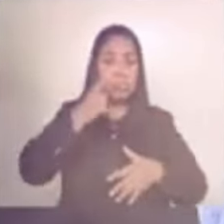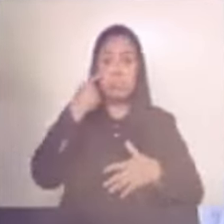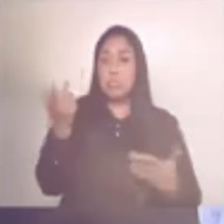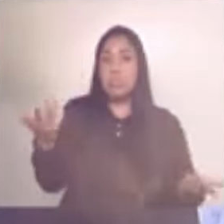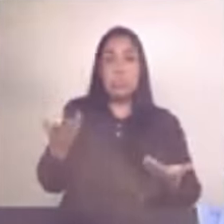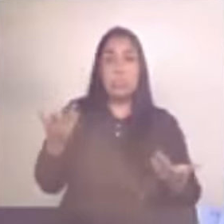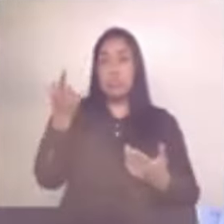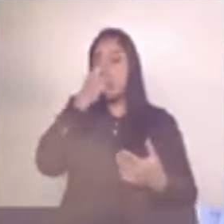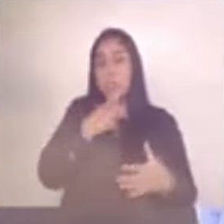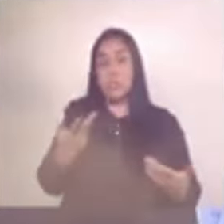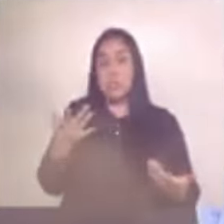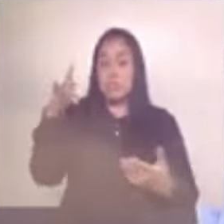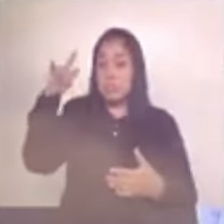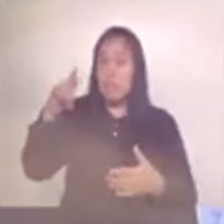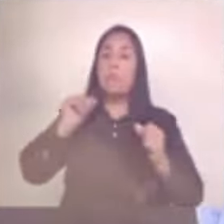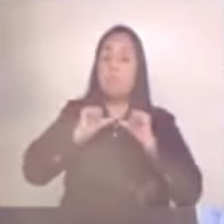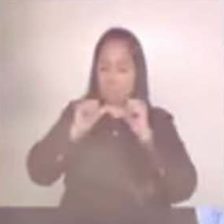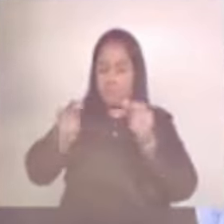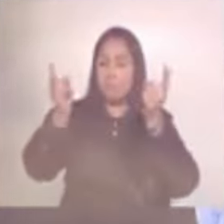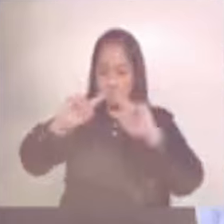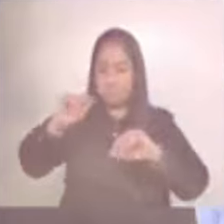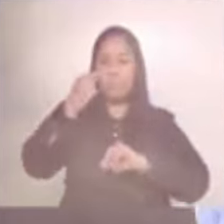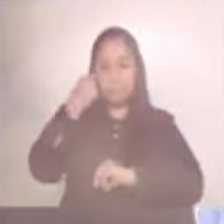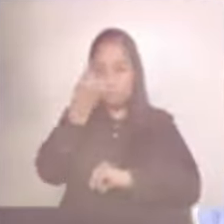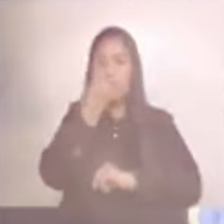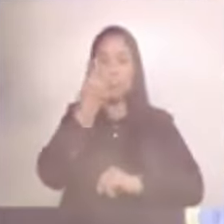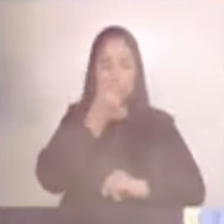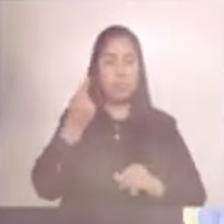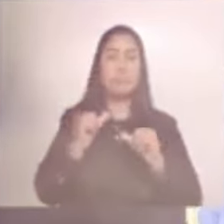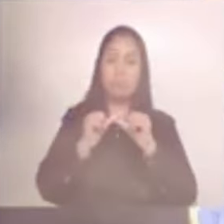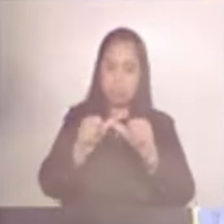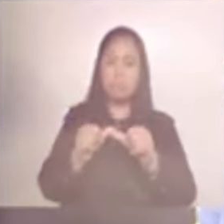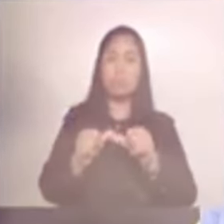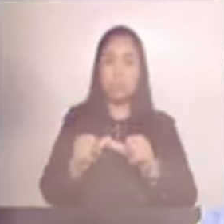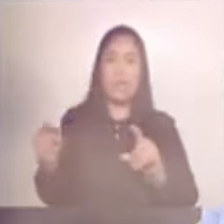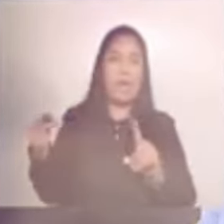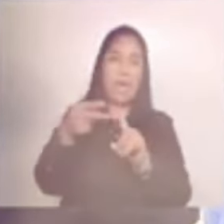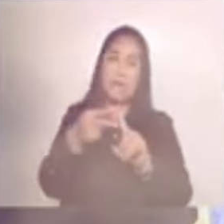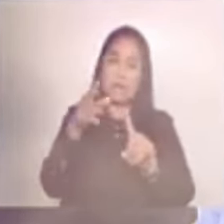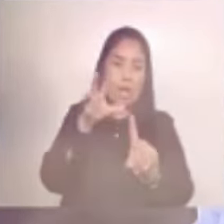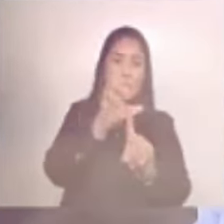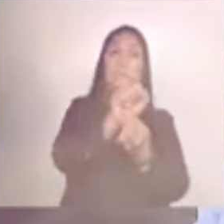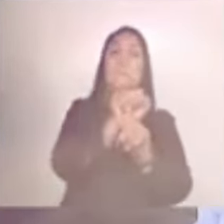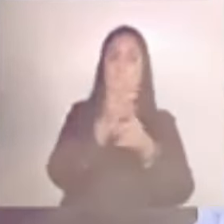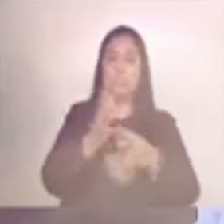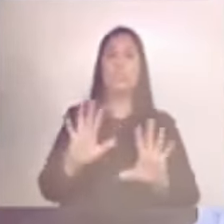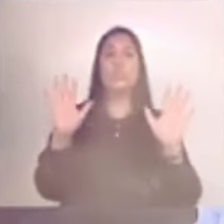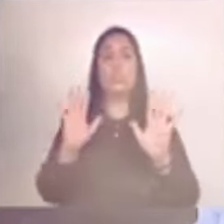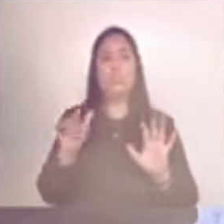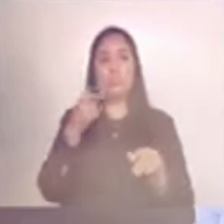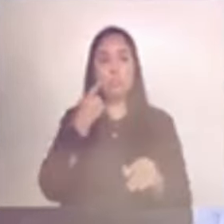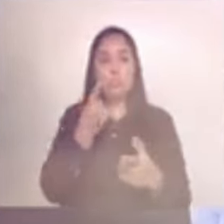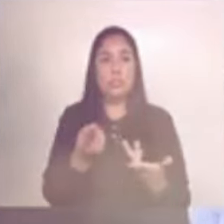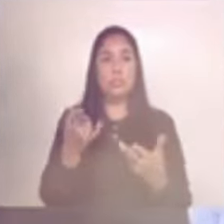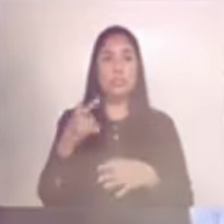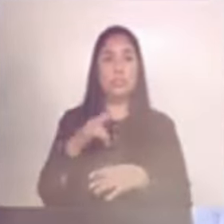pueda haber caído, pero la búsqueda continúa y continuará hasta que se encuentre con